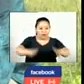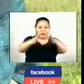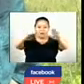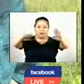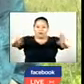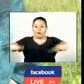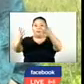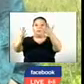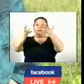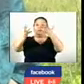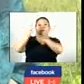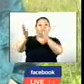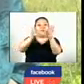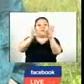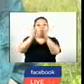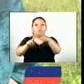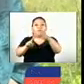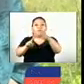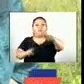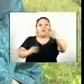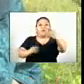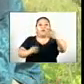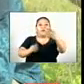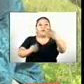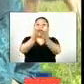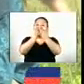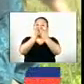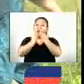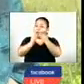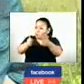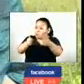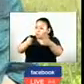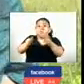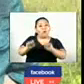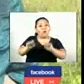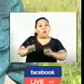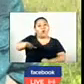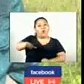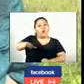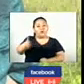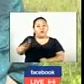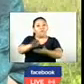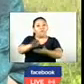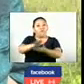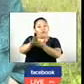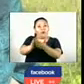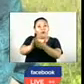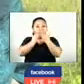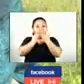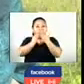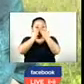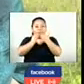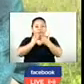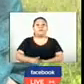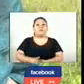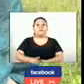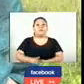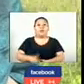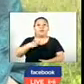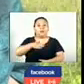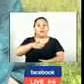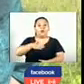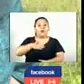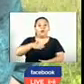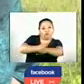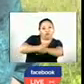segundo que el agua pues es un agua apta para el consumo humano porque son los purificadores de agua tercero pues tenemos madera